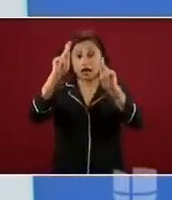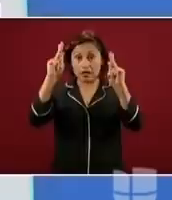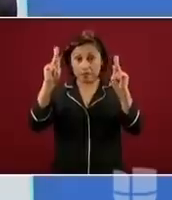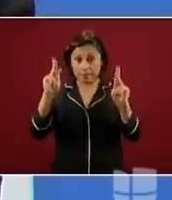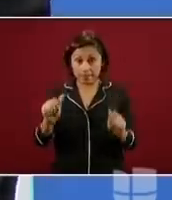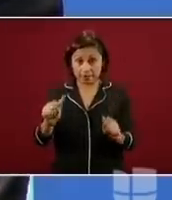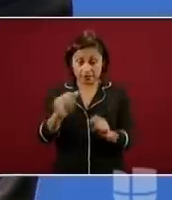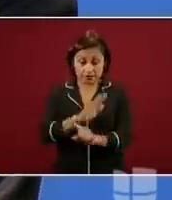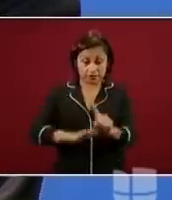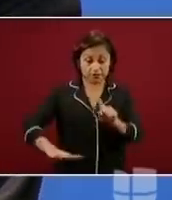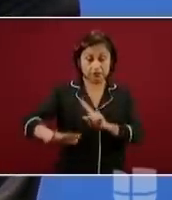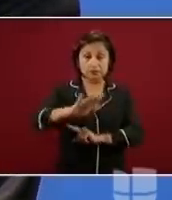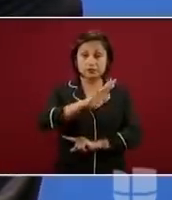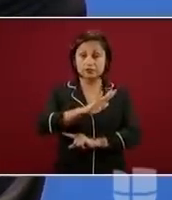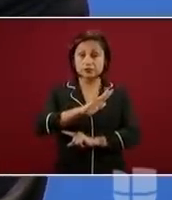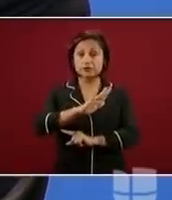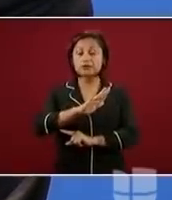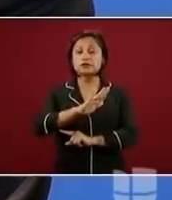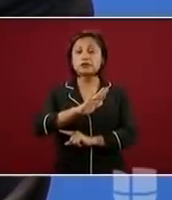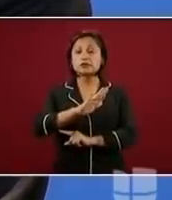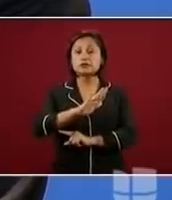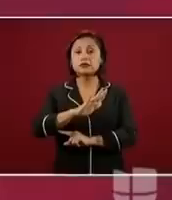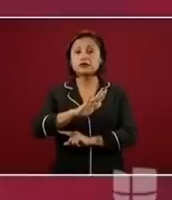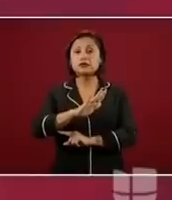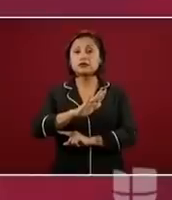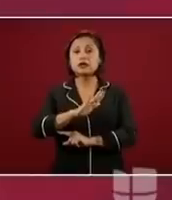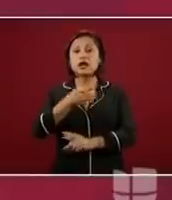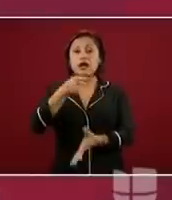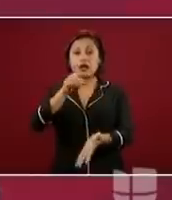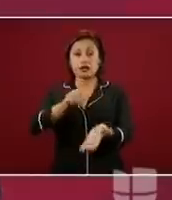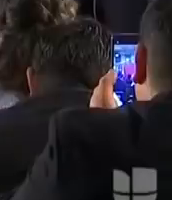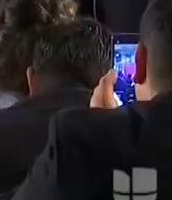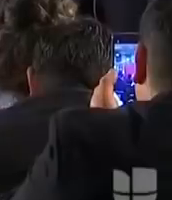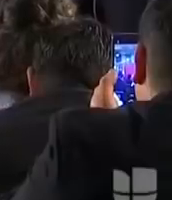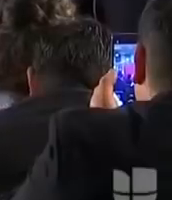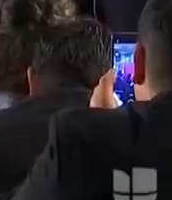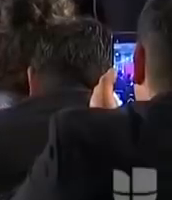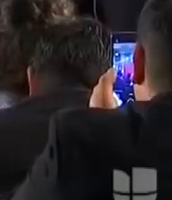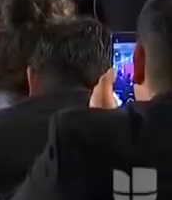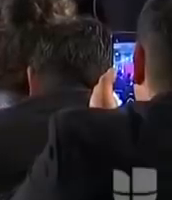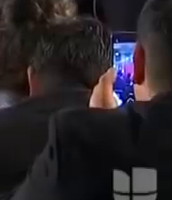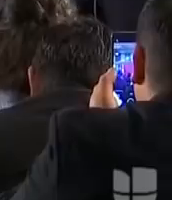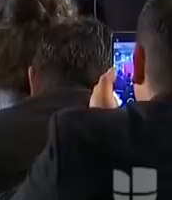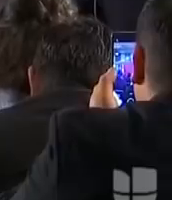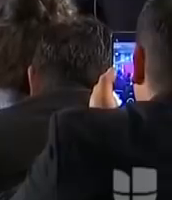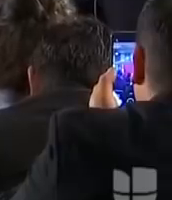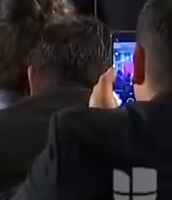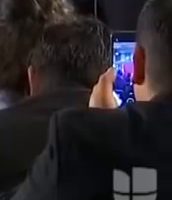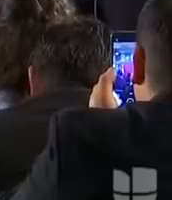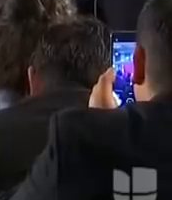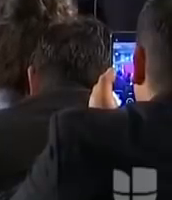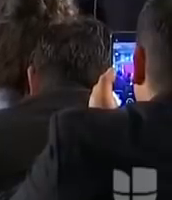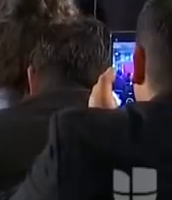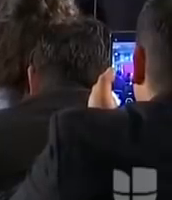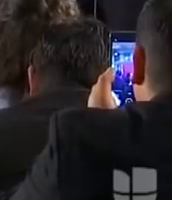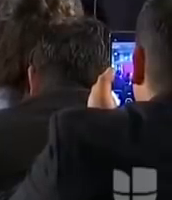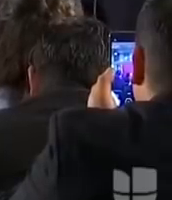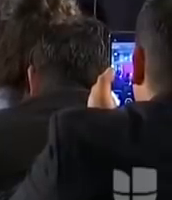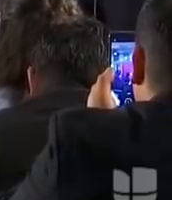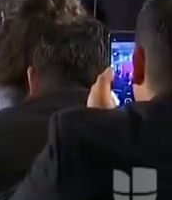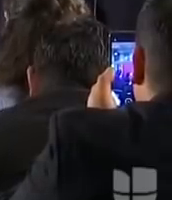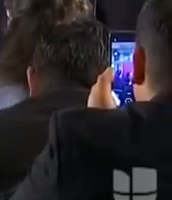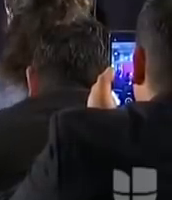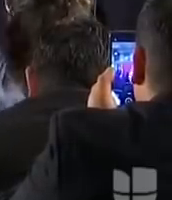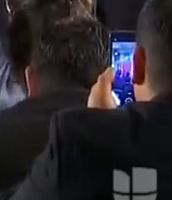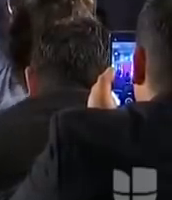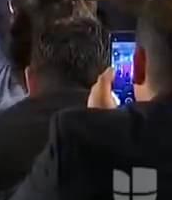esta es fruto de la justicia. Nadie quiere que le vaya mal, pero que haya resultados. Eso, va a haber resultados. Okay.